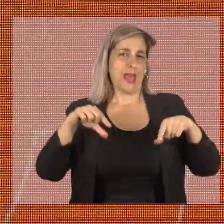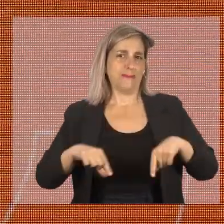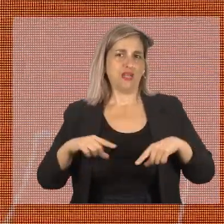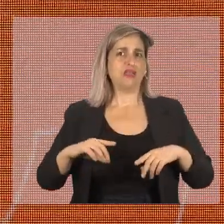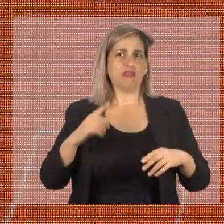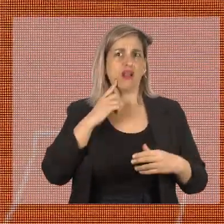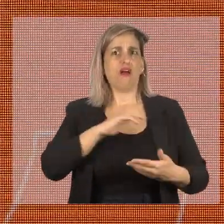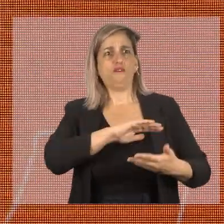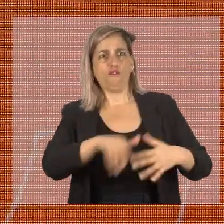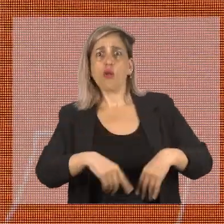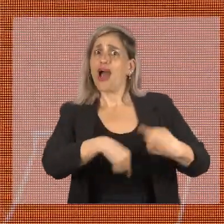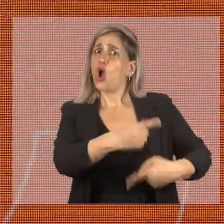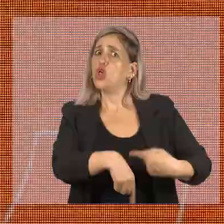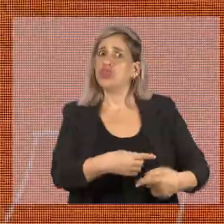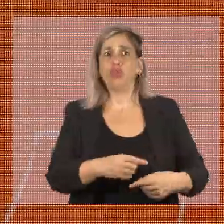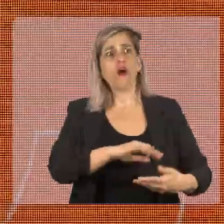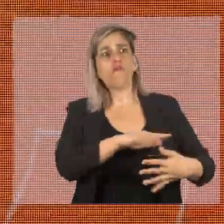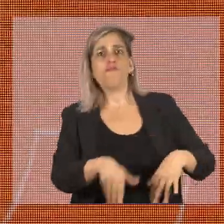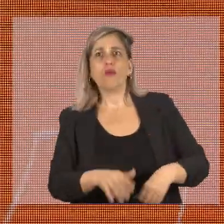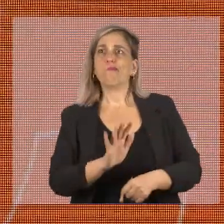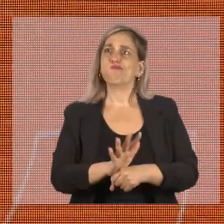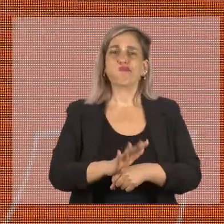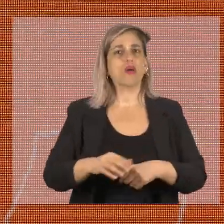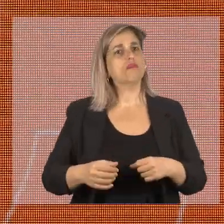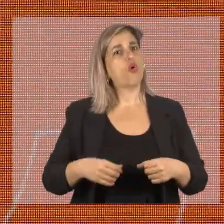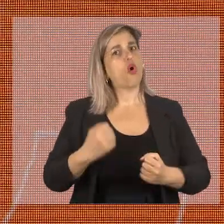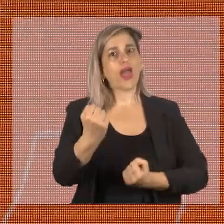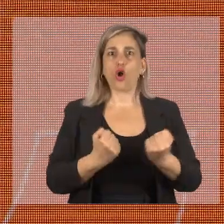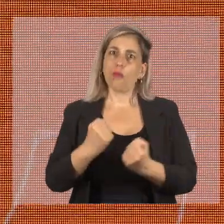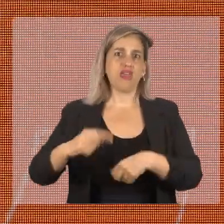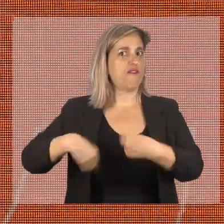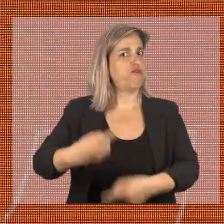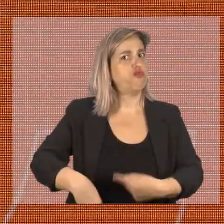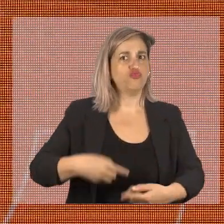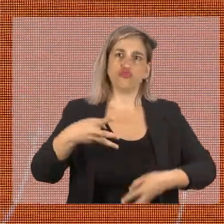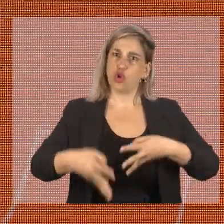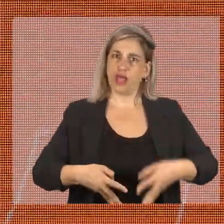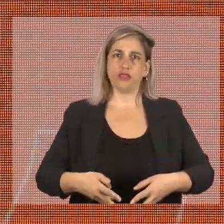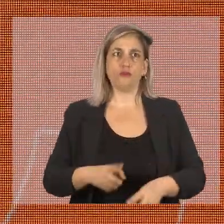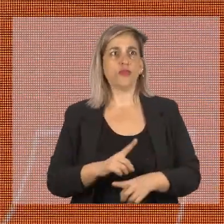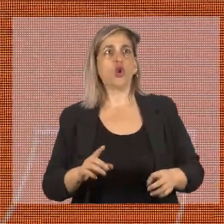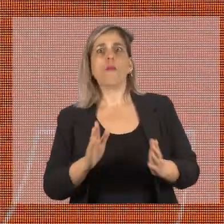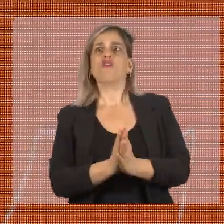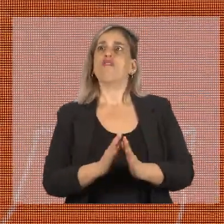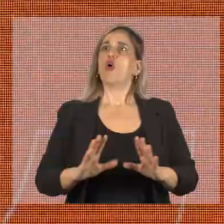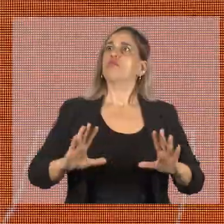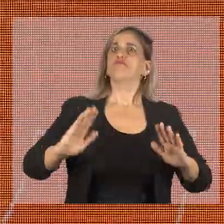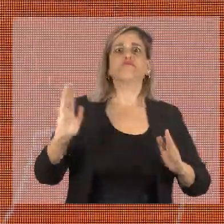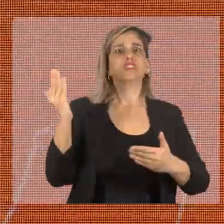resumió lo que el gobierno creía y quería. No apagar la